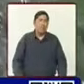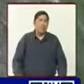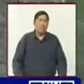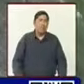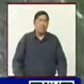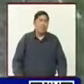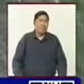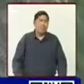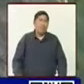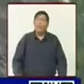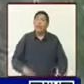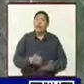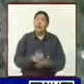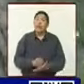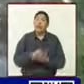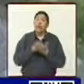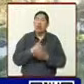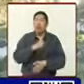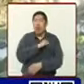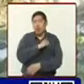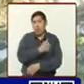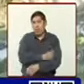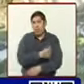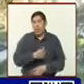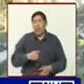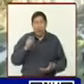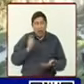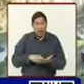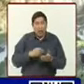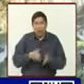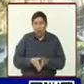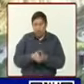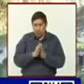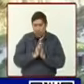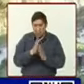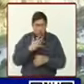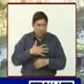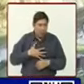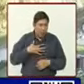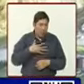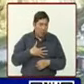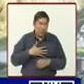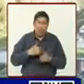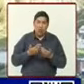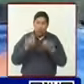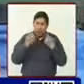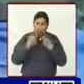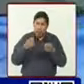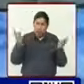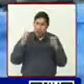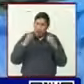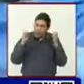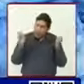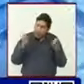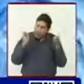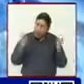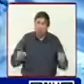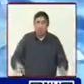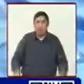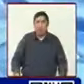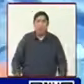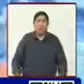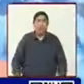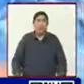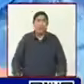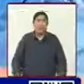Que nos colaboren las autoridades, ¿no? Eso estoy pidiendo también, como se ha declarado emergencia.